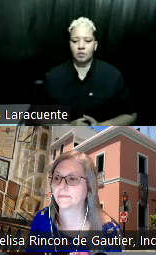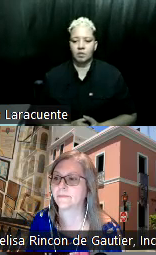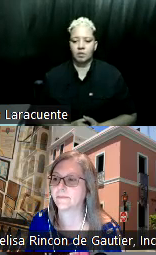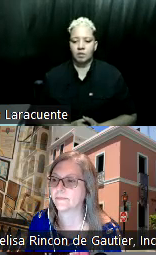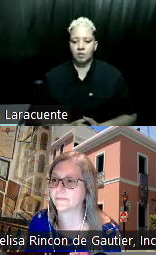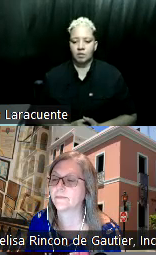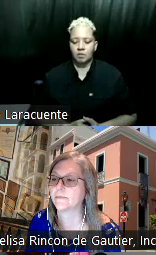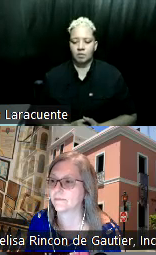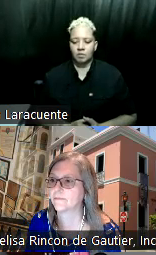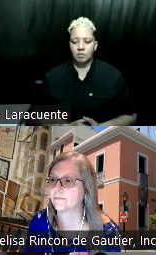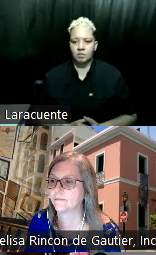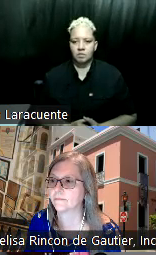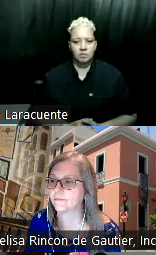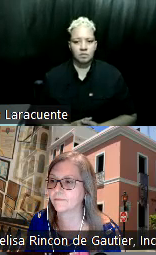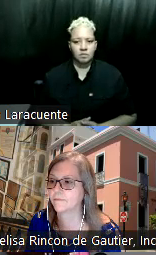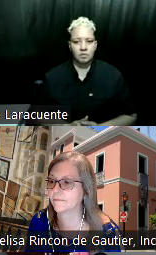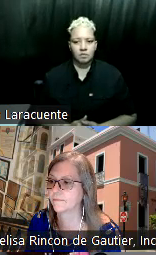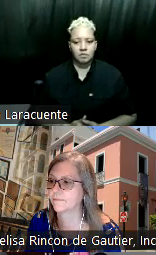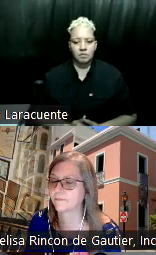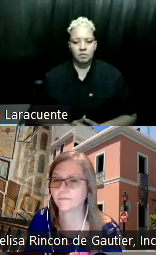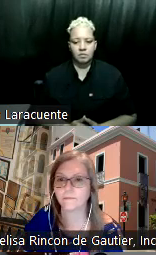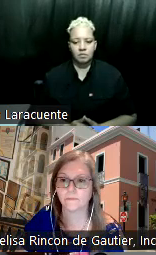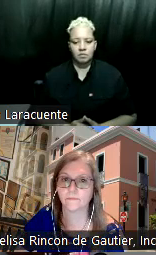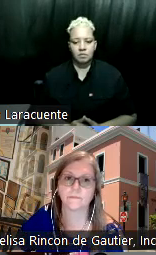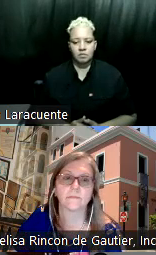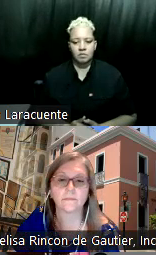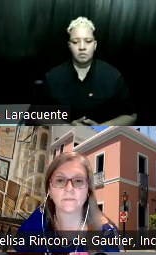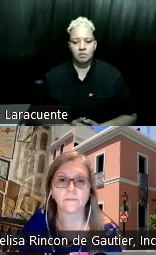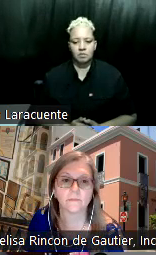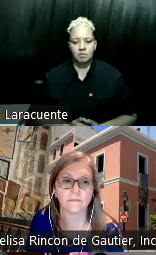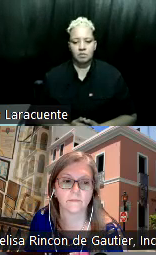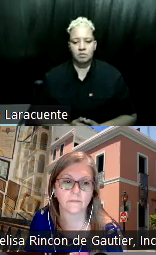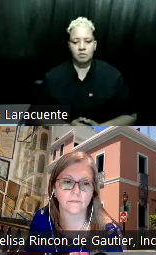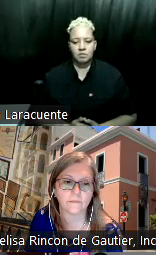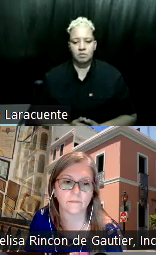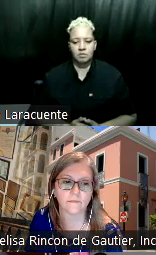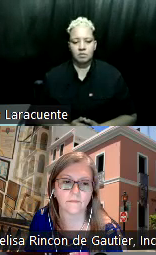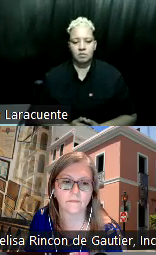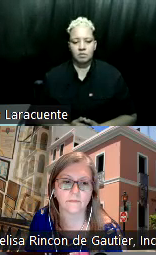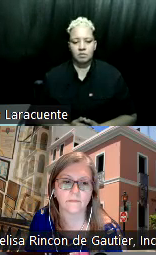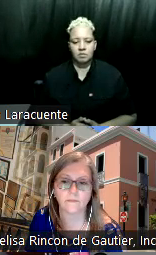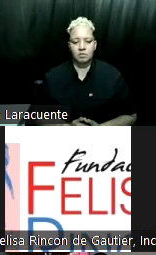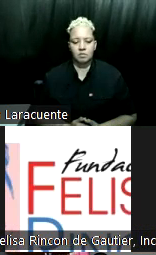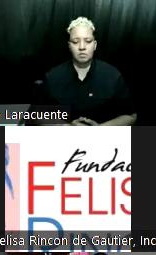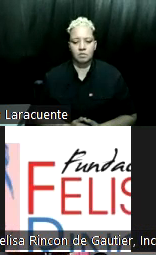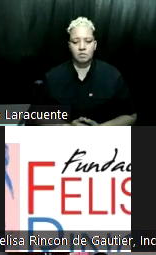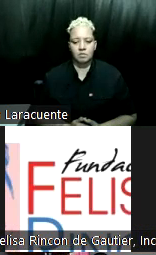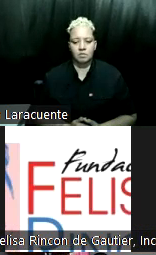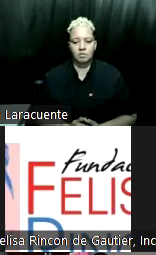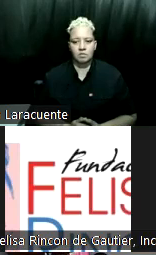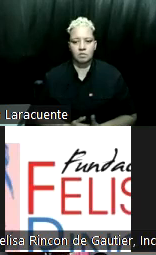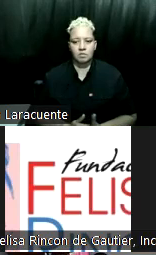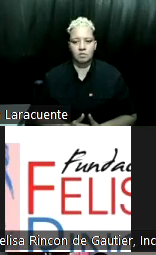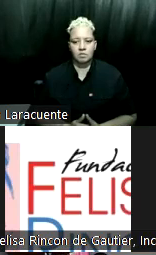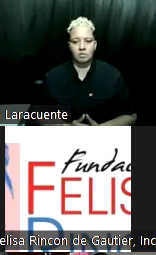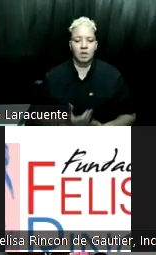ventanas. Eh, Antes, eh, pues era un torneo, ¿verdad? Era un torneo